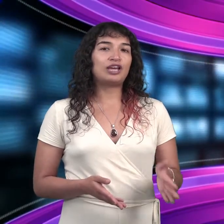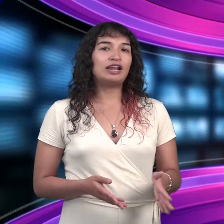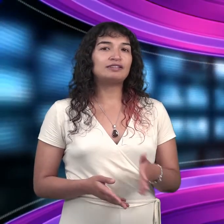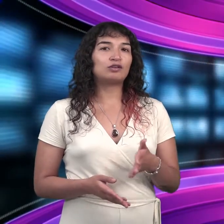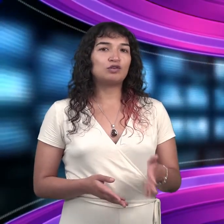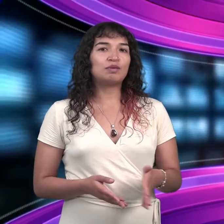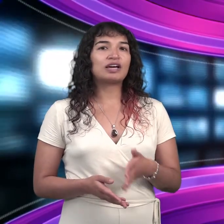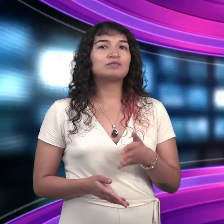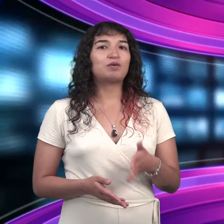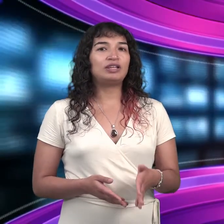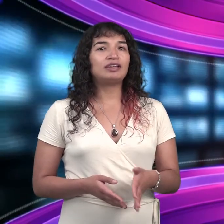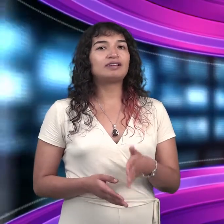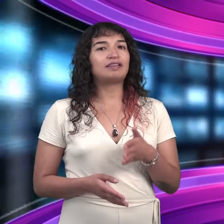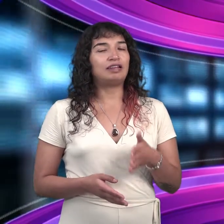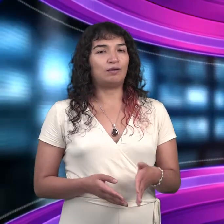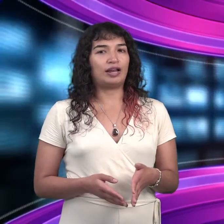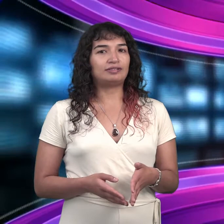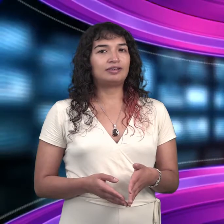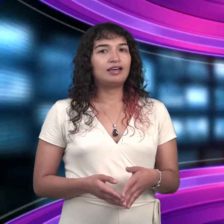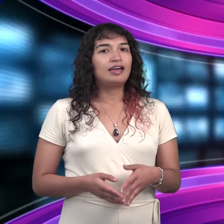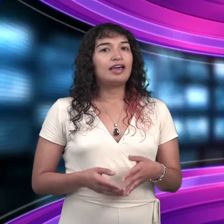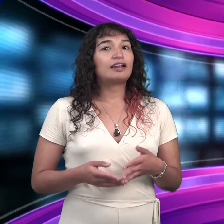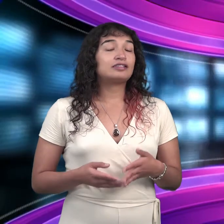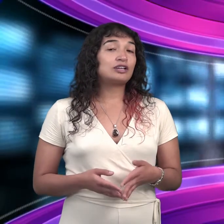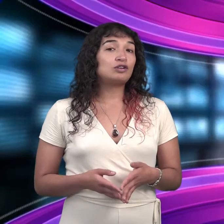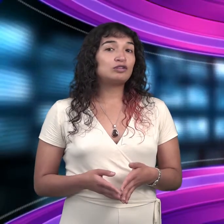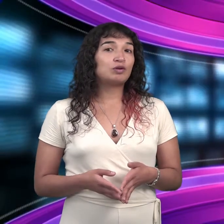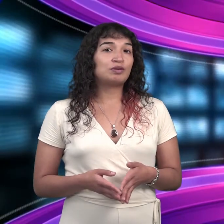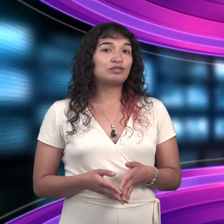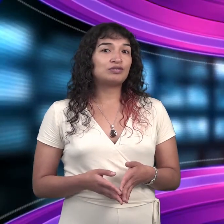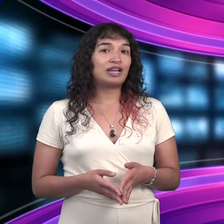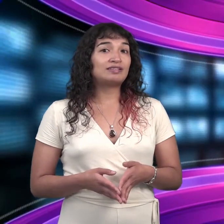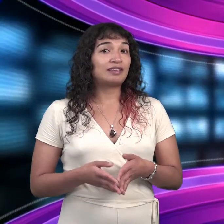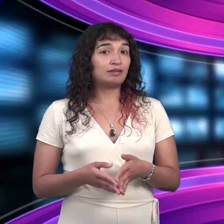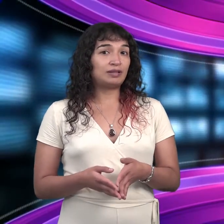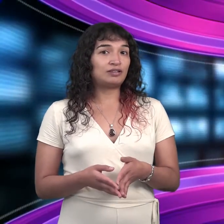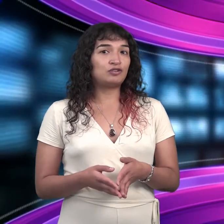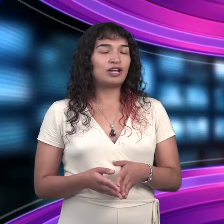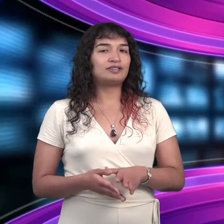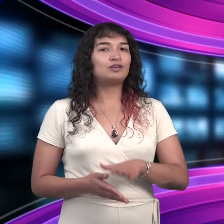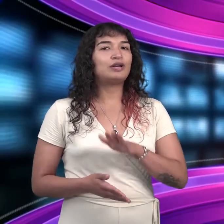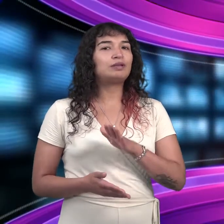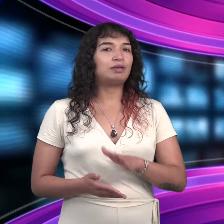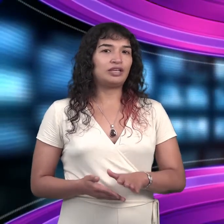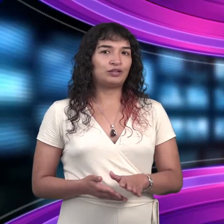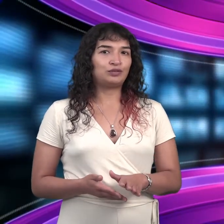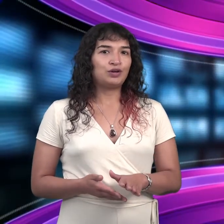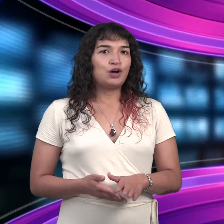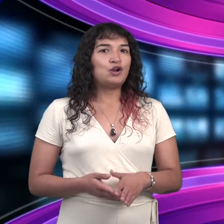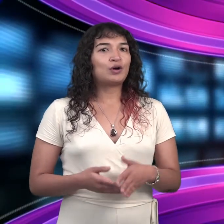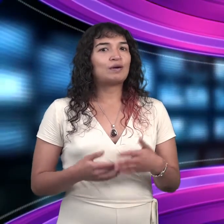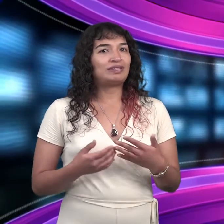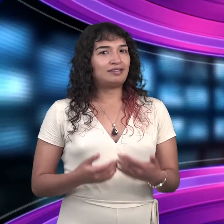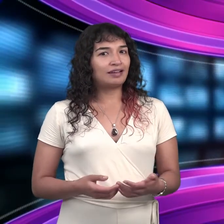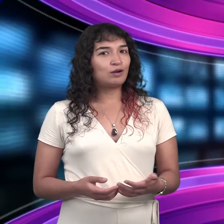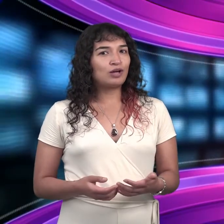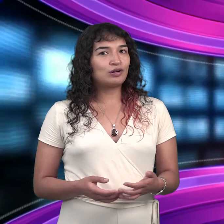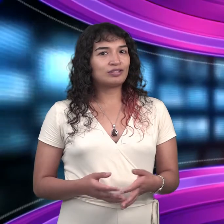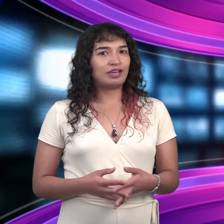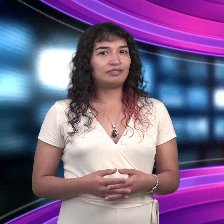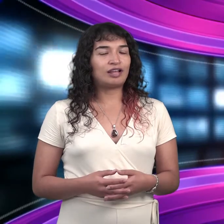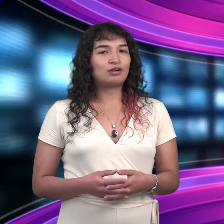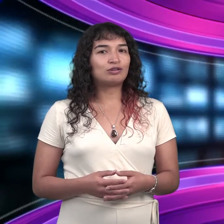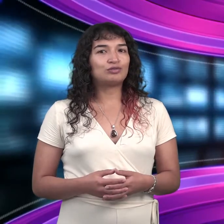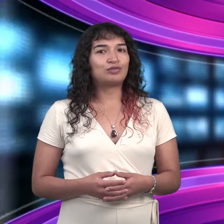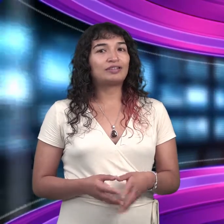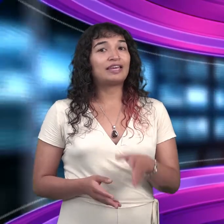reformas sociales, económicas, políticas y laborales. El rechazo de los movimientos sociales a esta pretensión ha sido inmediato, lo que vaticina que Ecuador